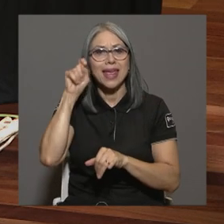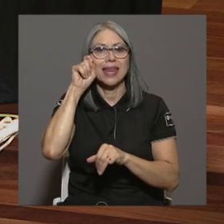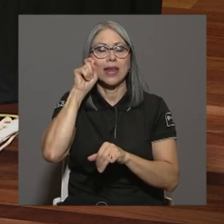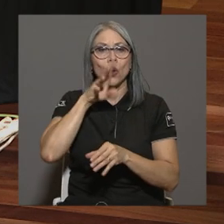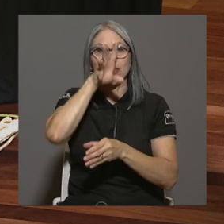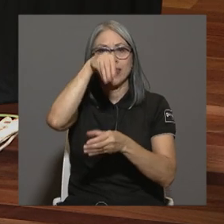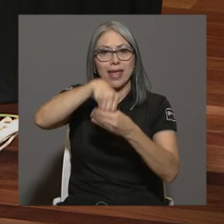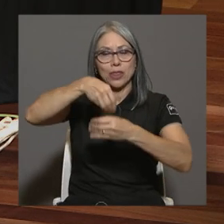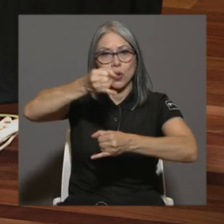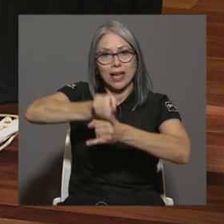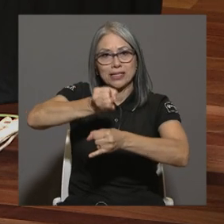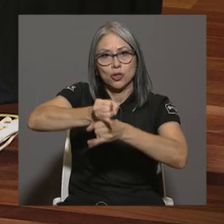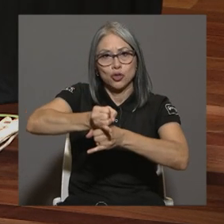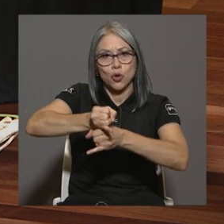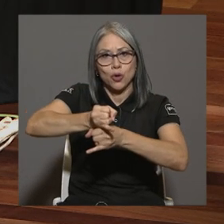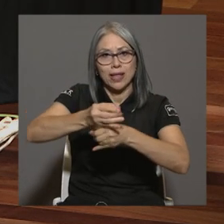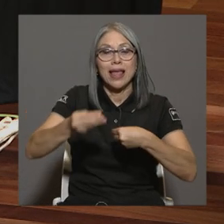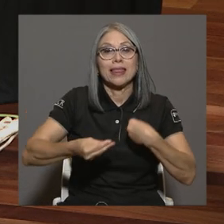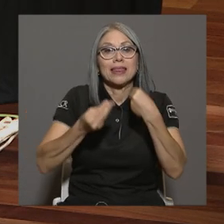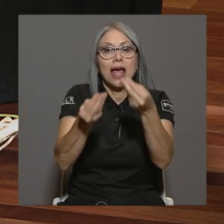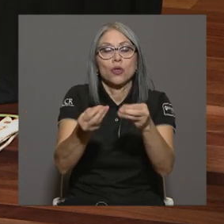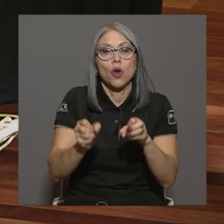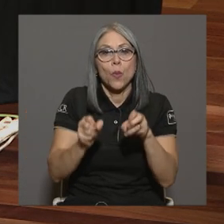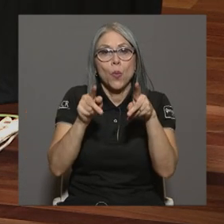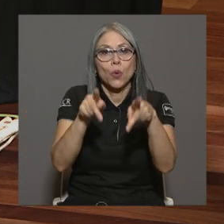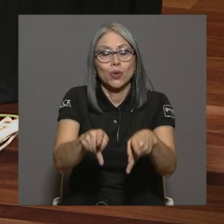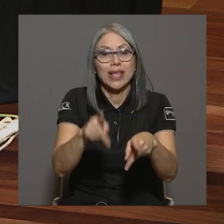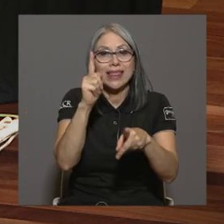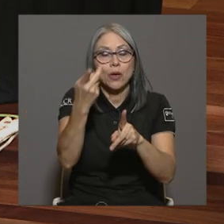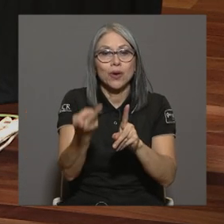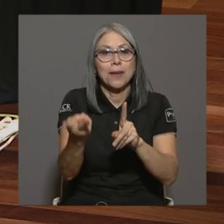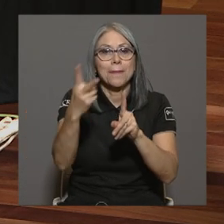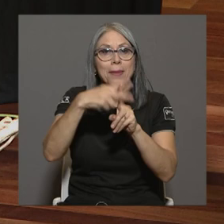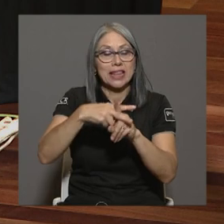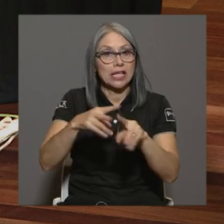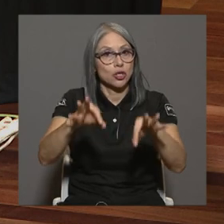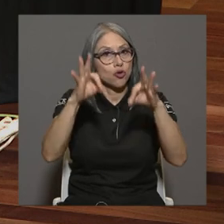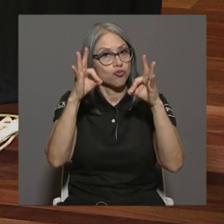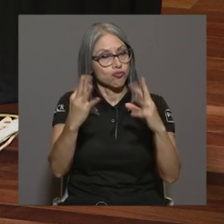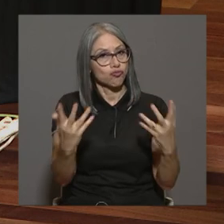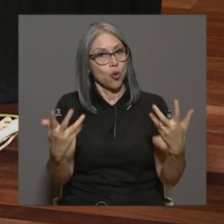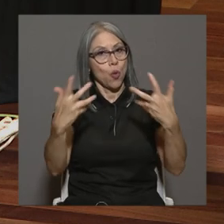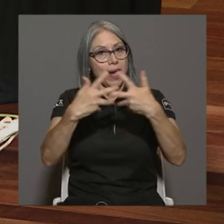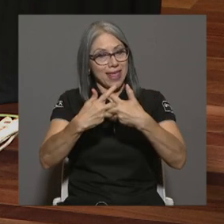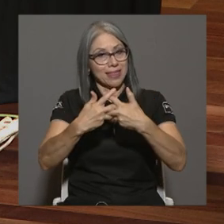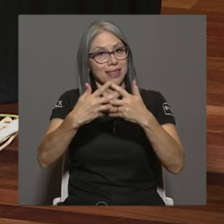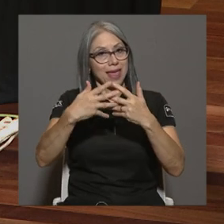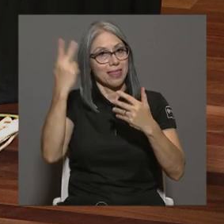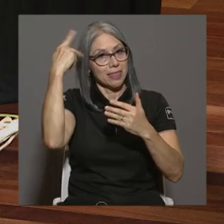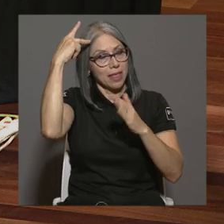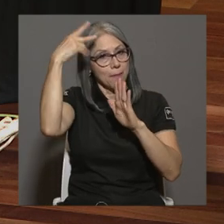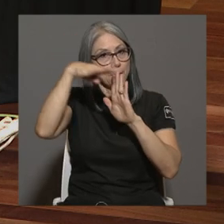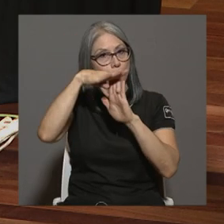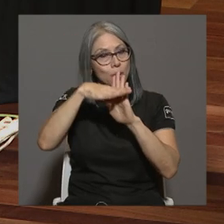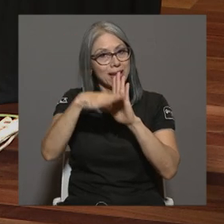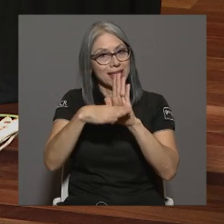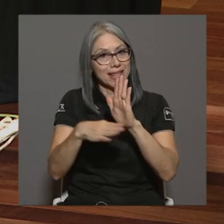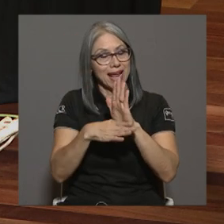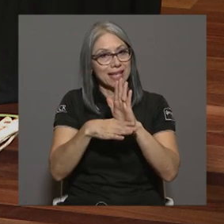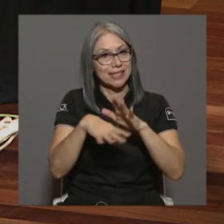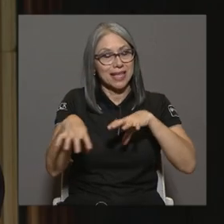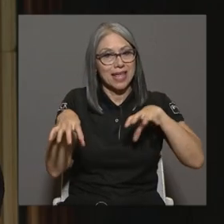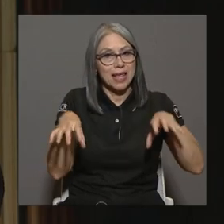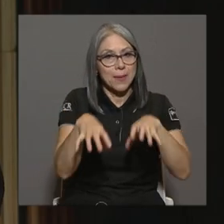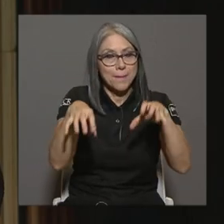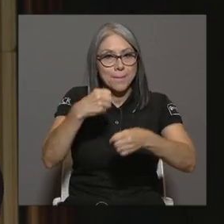institución, posibilitando una implementación coherente de políticas y prácticas